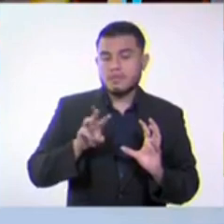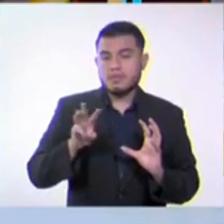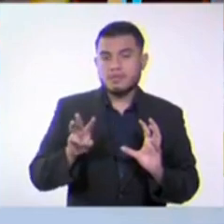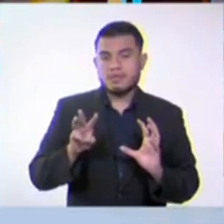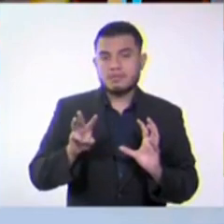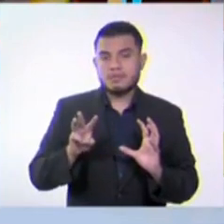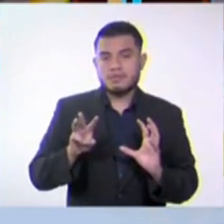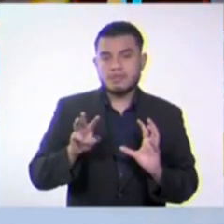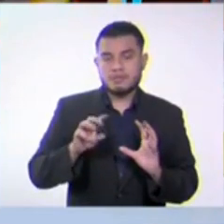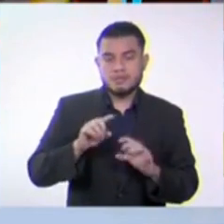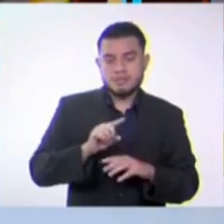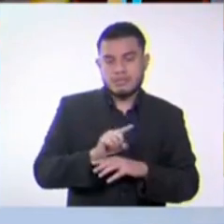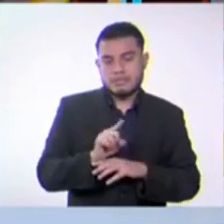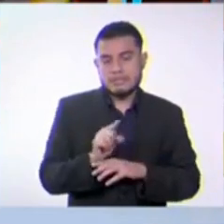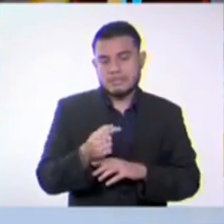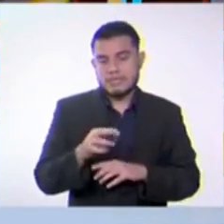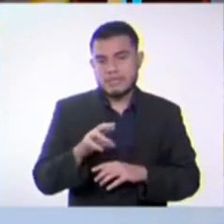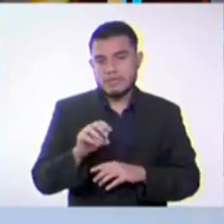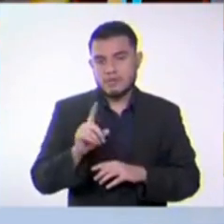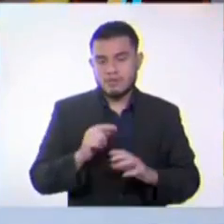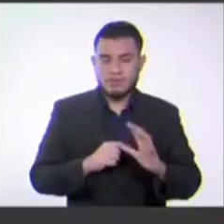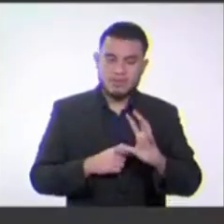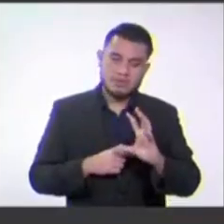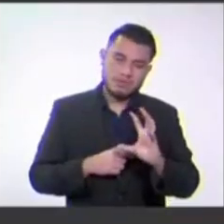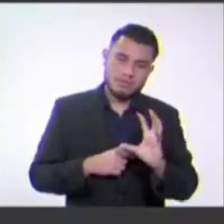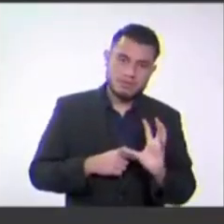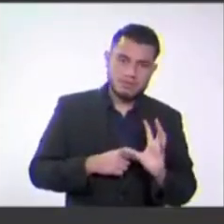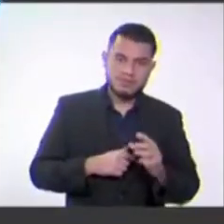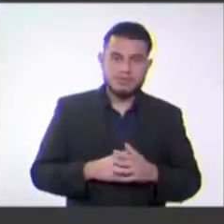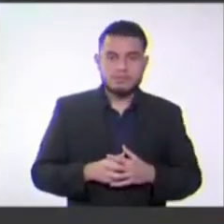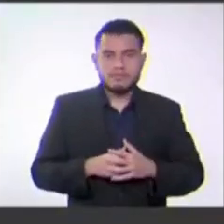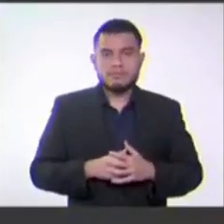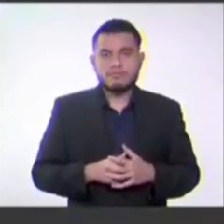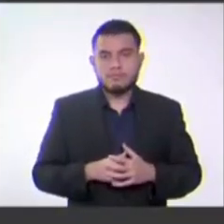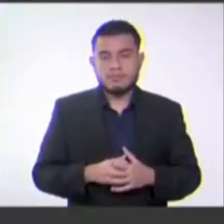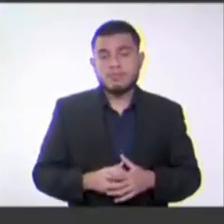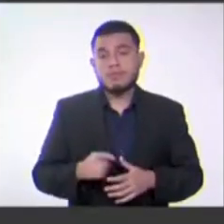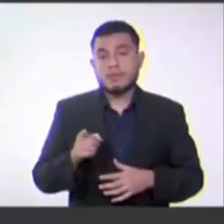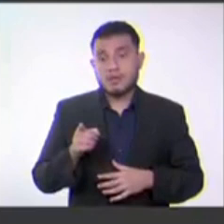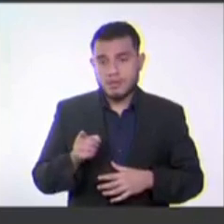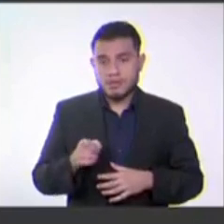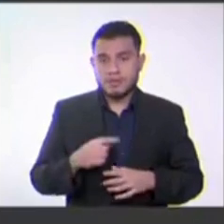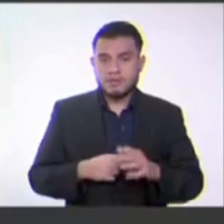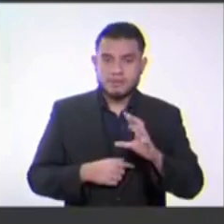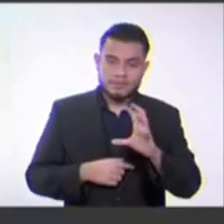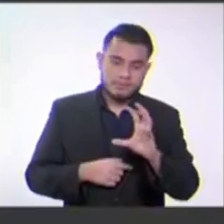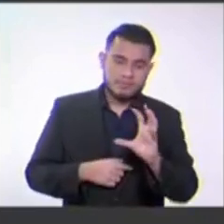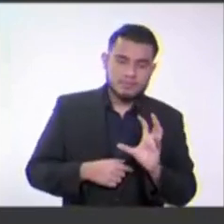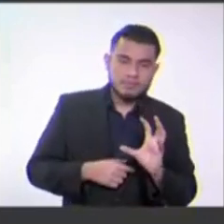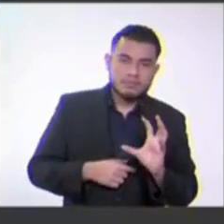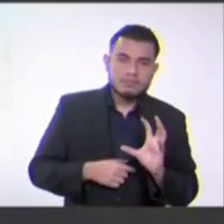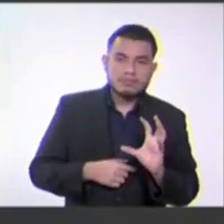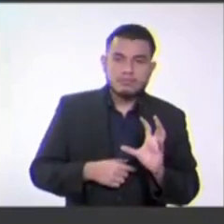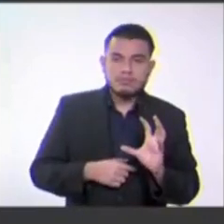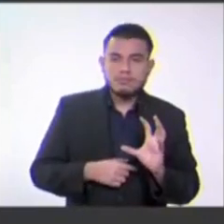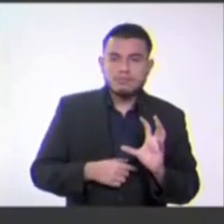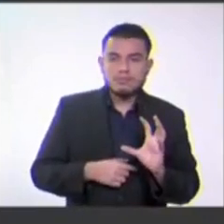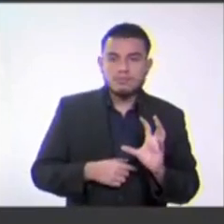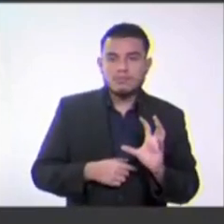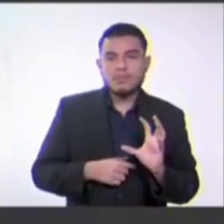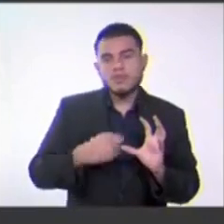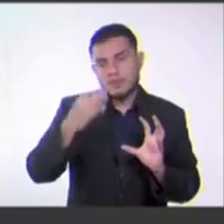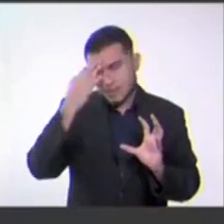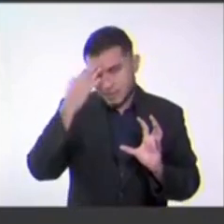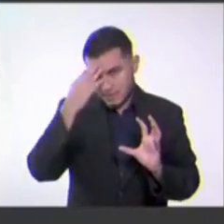grados como máxima inclinación. A esta inclinación se le conoce como